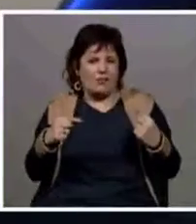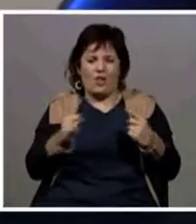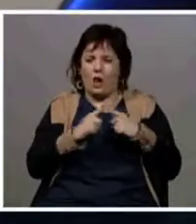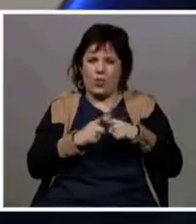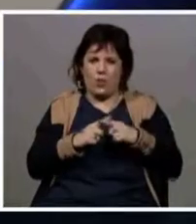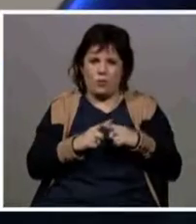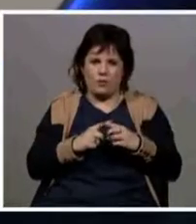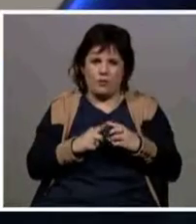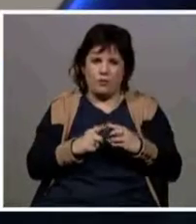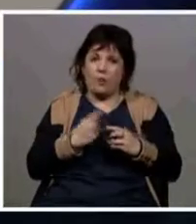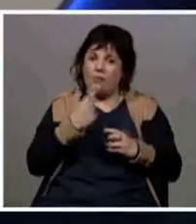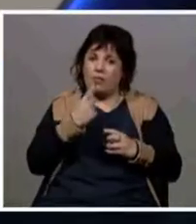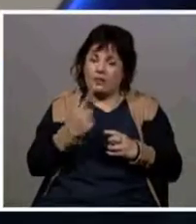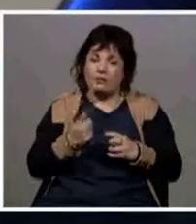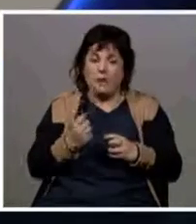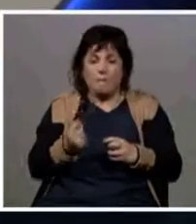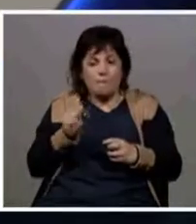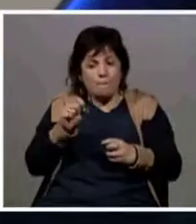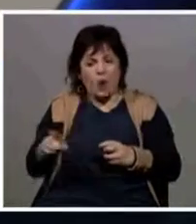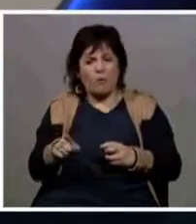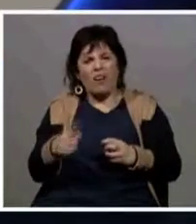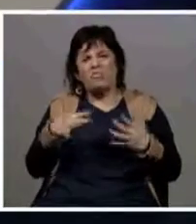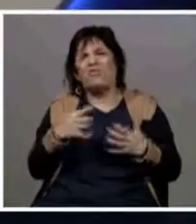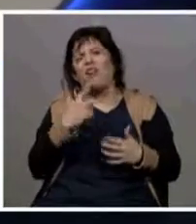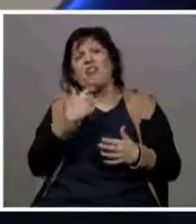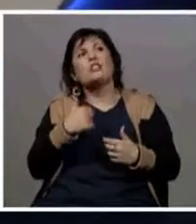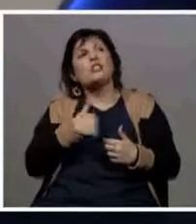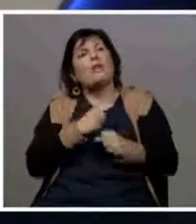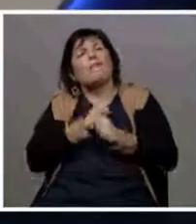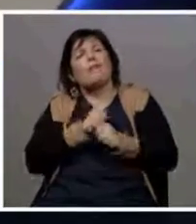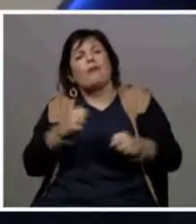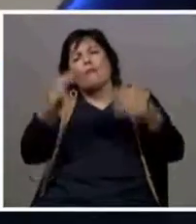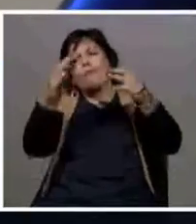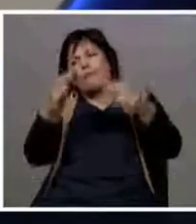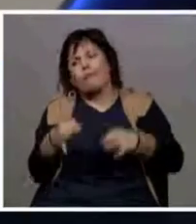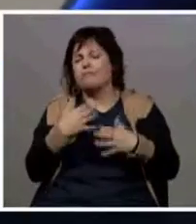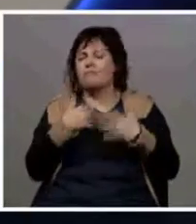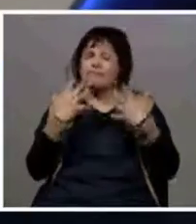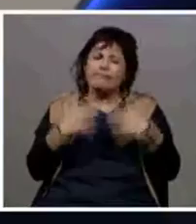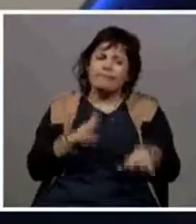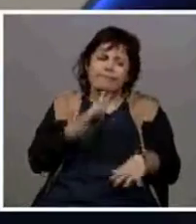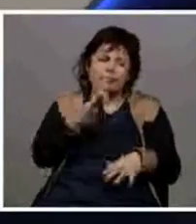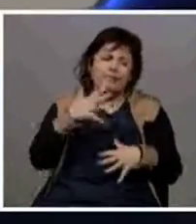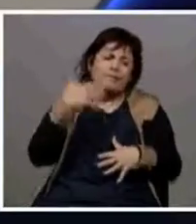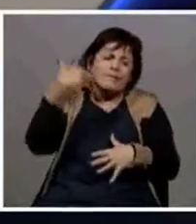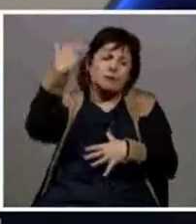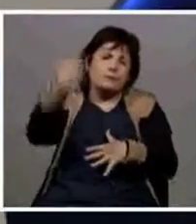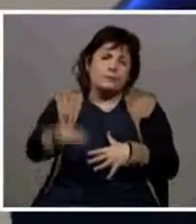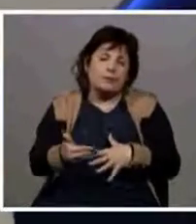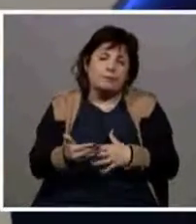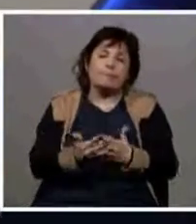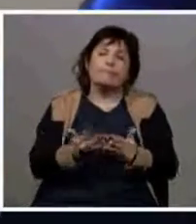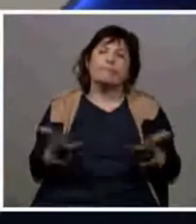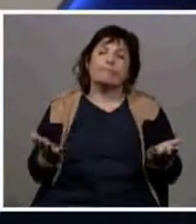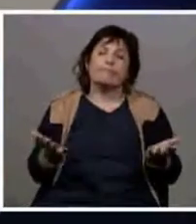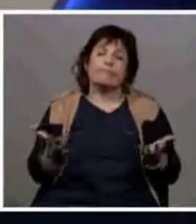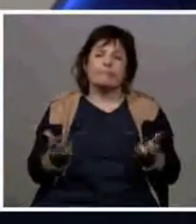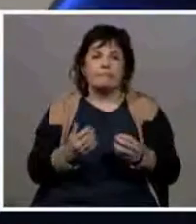eso estamos diciendo que las propias adolescentes están diciendo si hubiese podido elegir yo tenía el hijo más tarde entonces